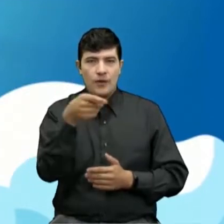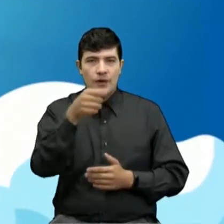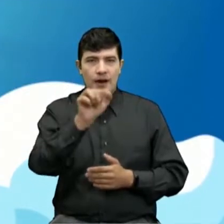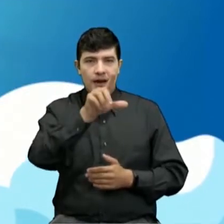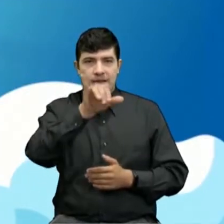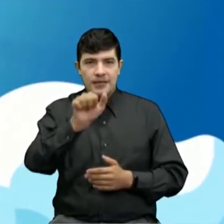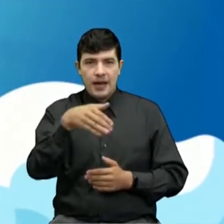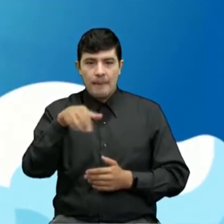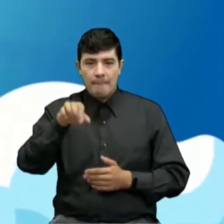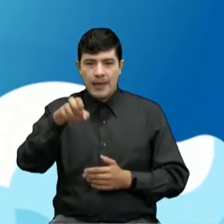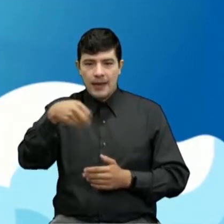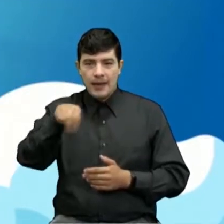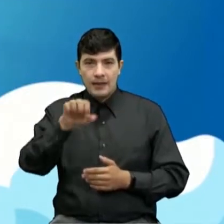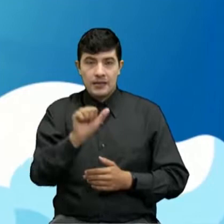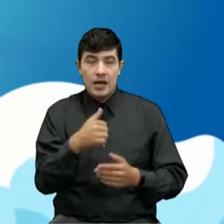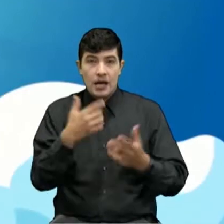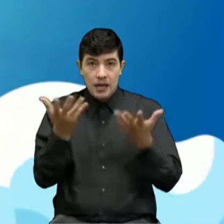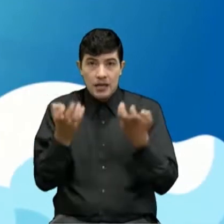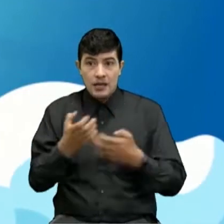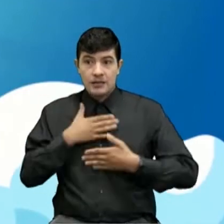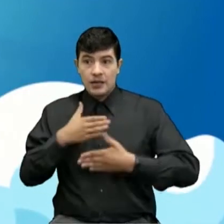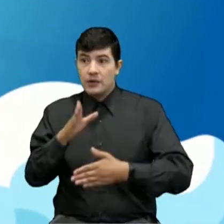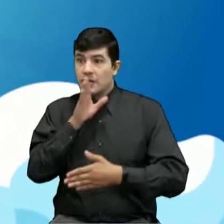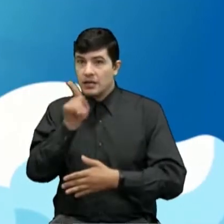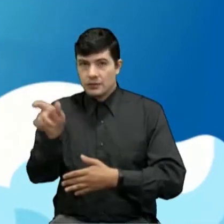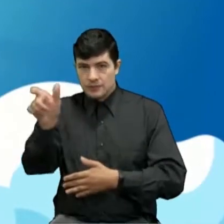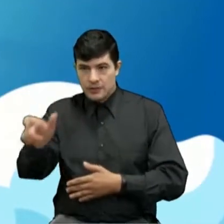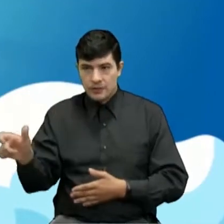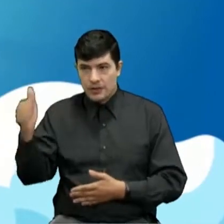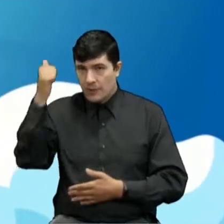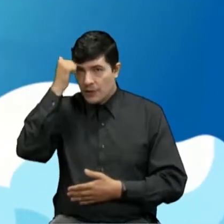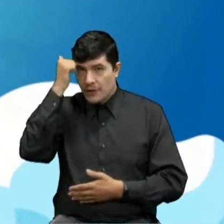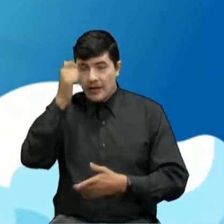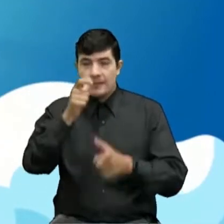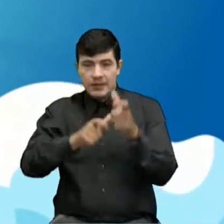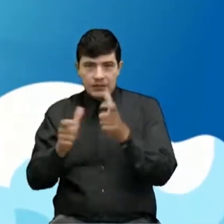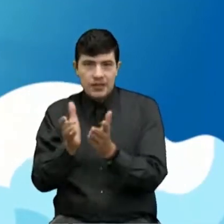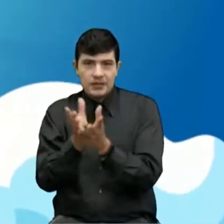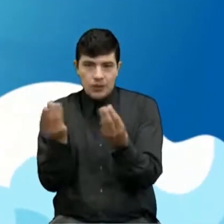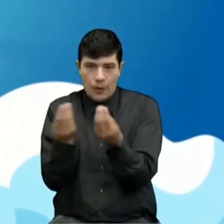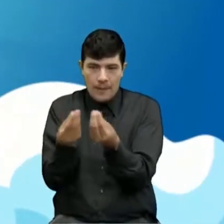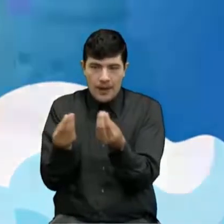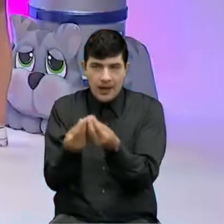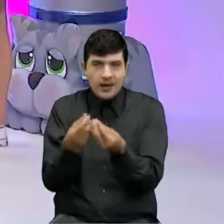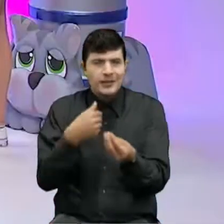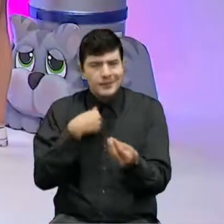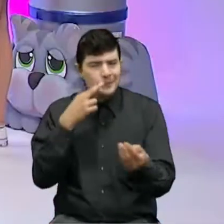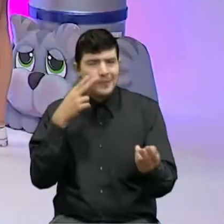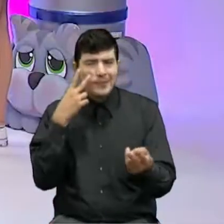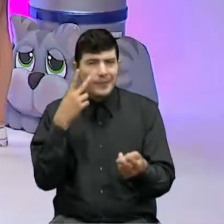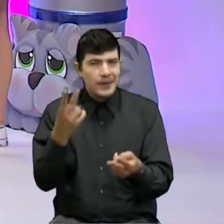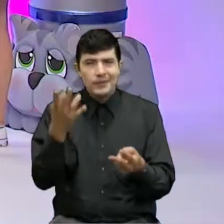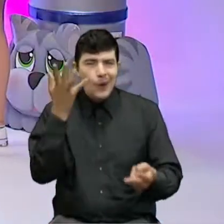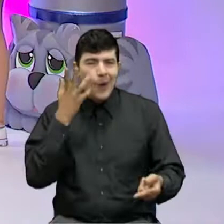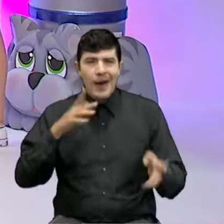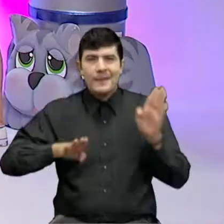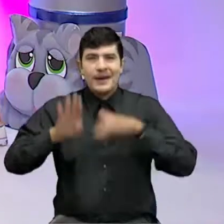quiero saludar a mi profe Kelly y a mis amigos del colegio. Y yo veo presente, profe.